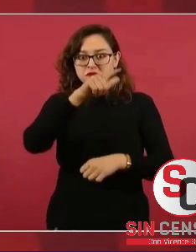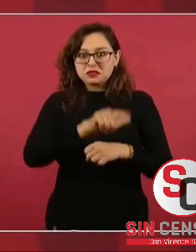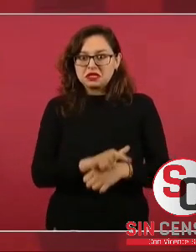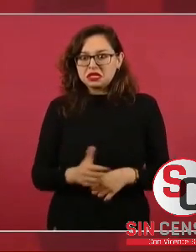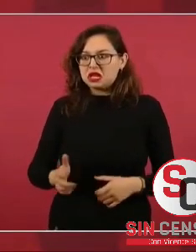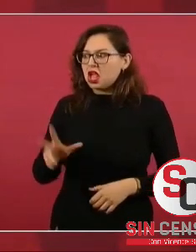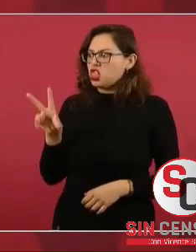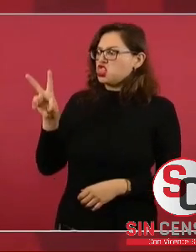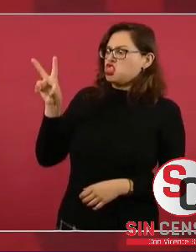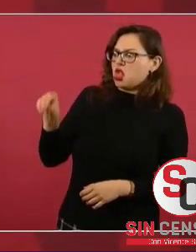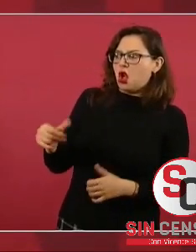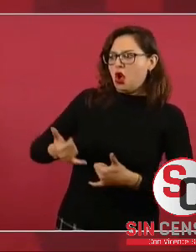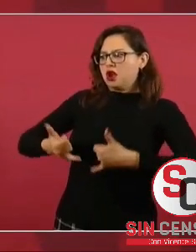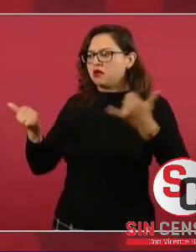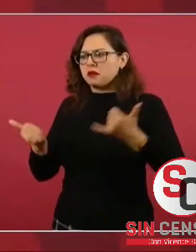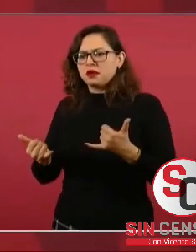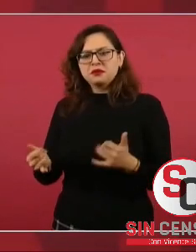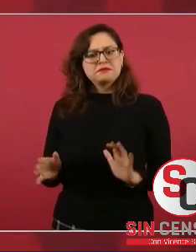autoridad estatal.